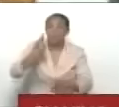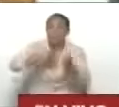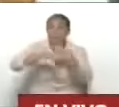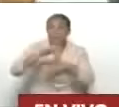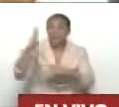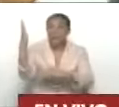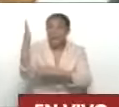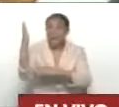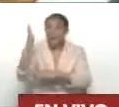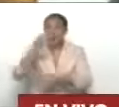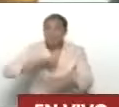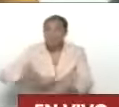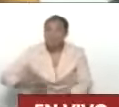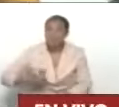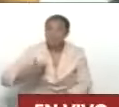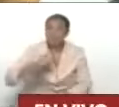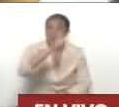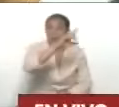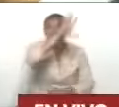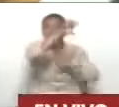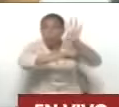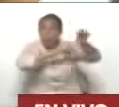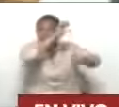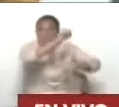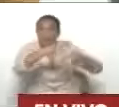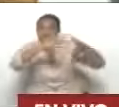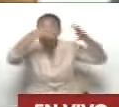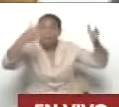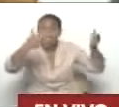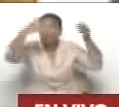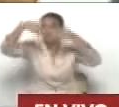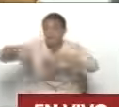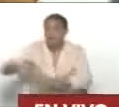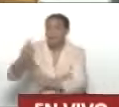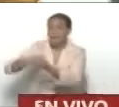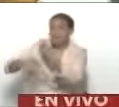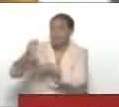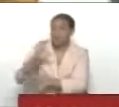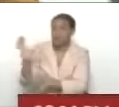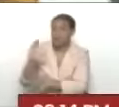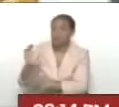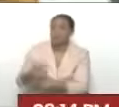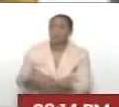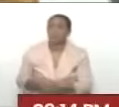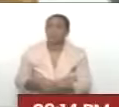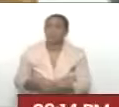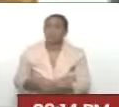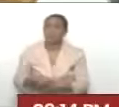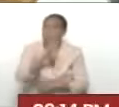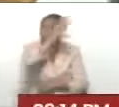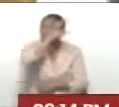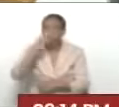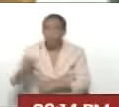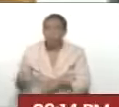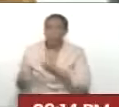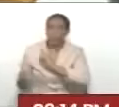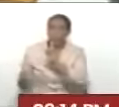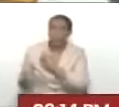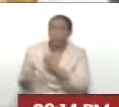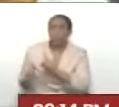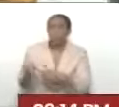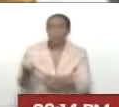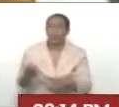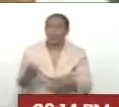Lara, compro calzados a mayor y los traigo a Caracas. No los traje hoy porque